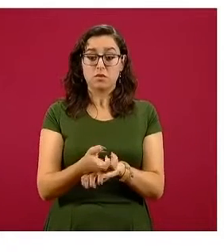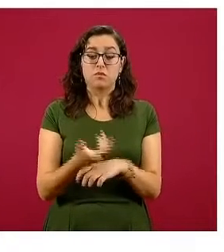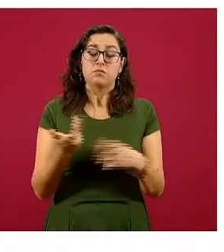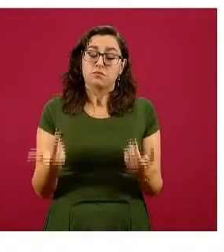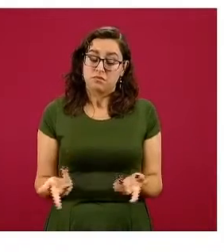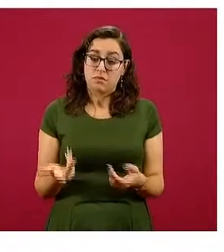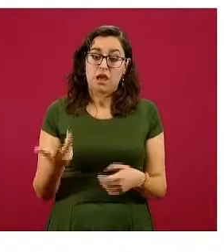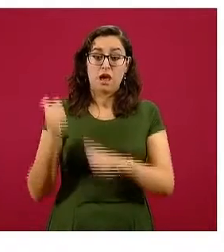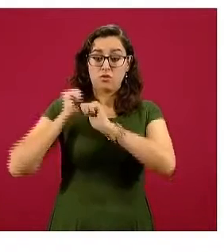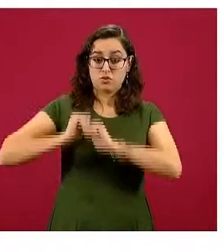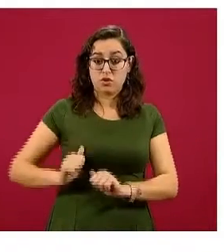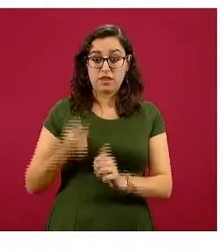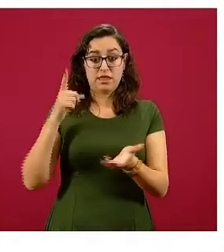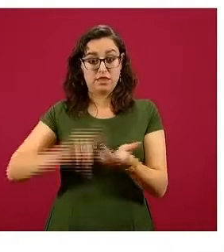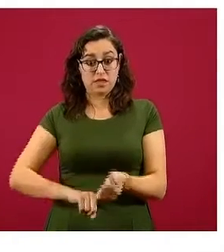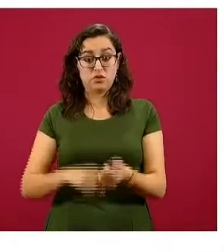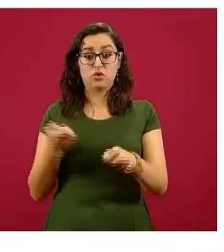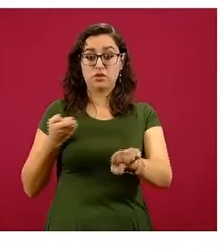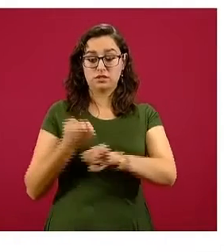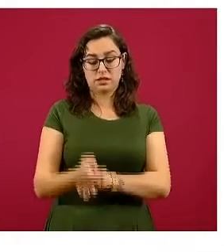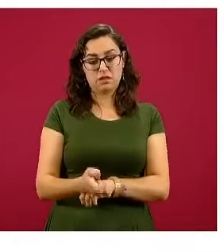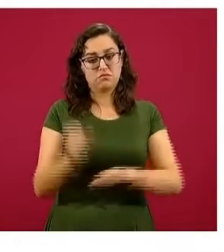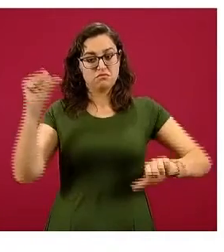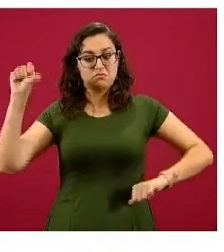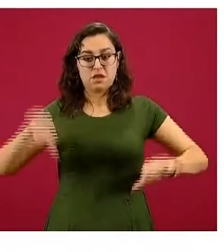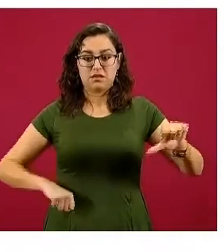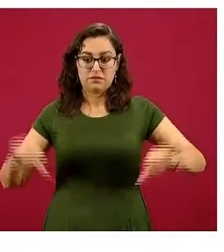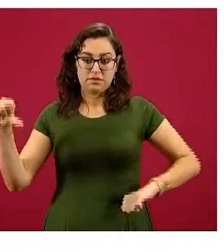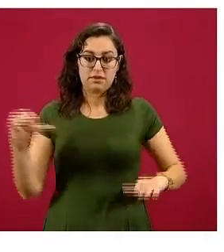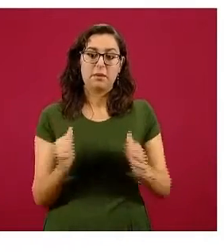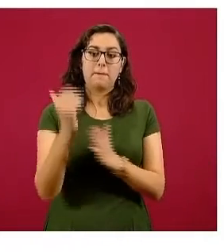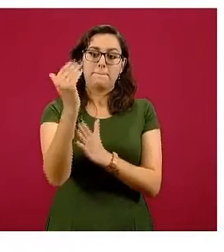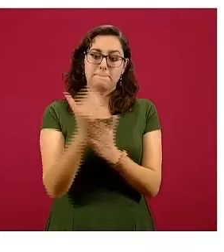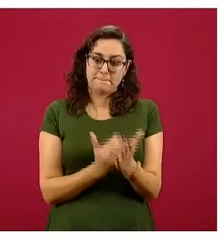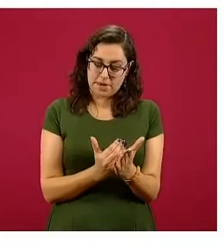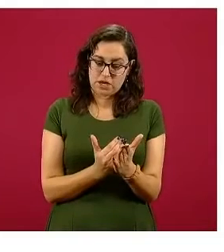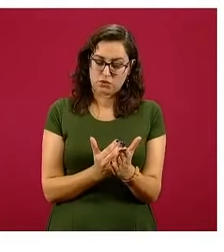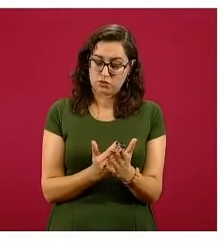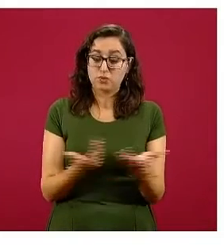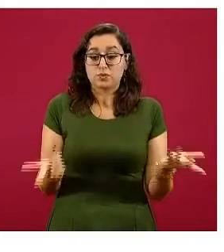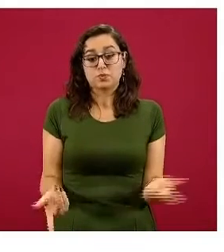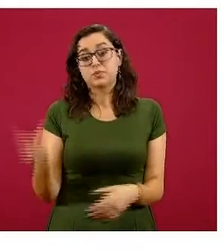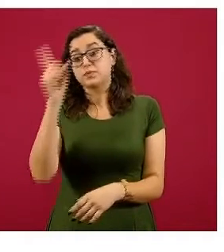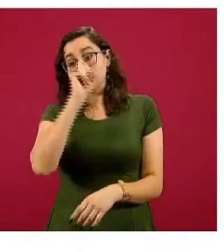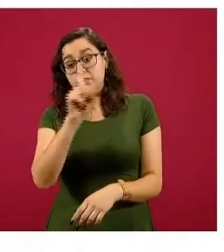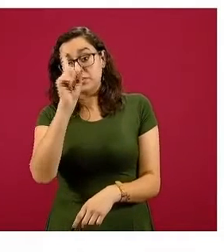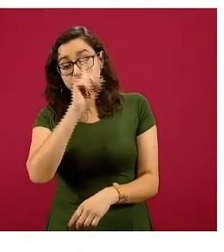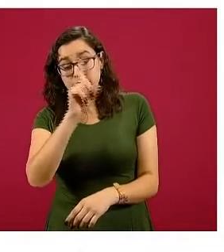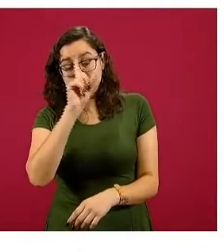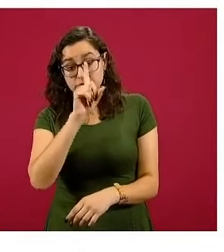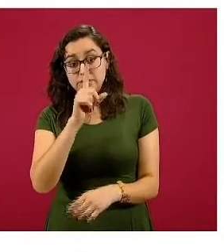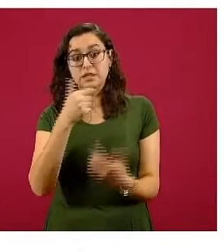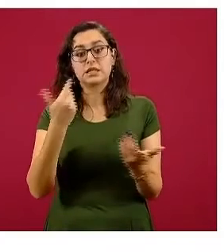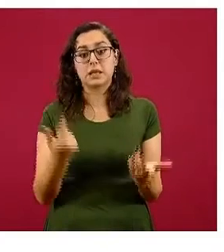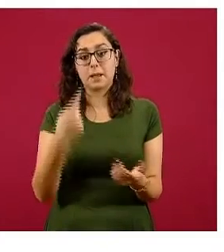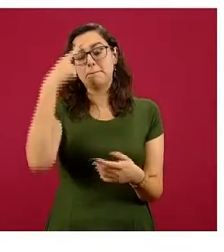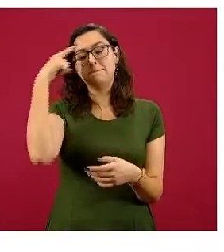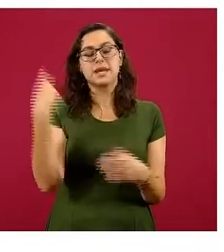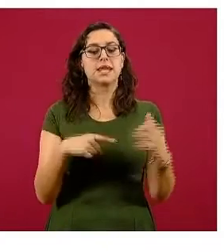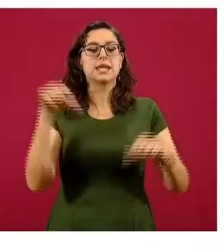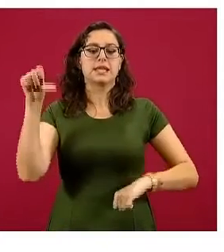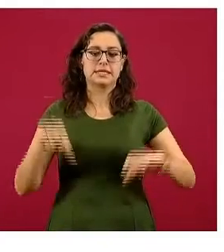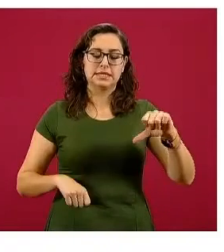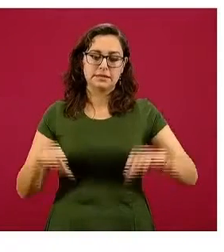para disminuir la movilidad en el espacio público, recomendaciones o acciones para disminuir las